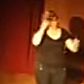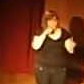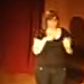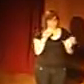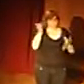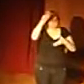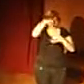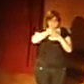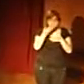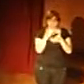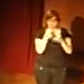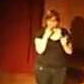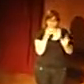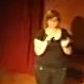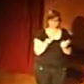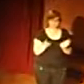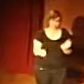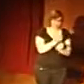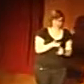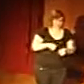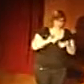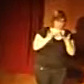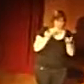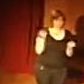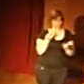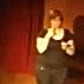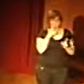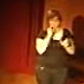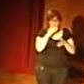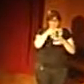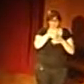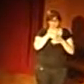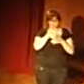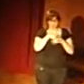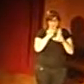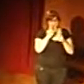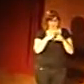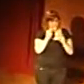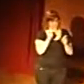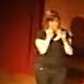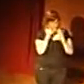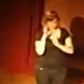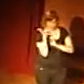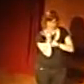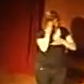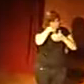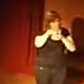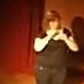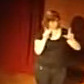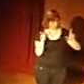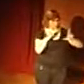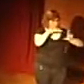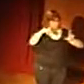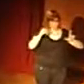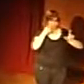un elemento protor romántico como es la incursión de los de los elementos de la naturaleza en el paisaje no O sea